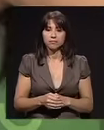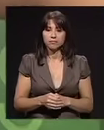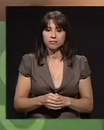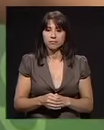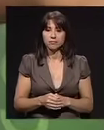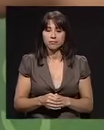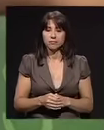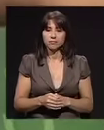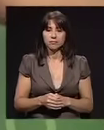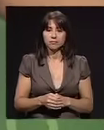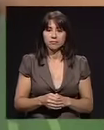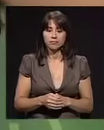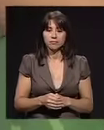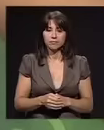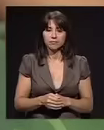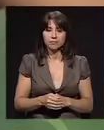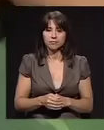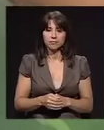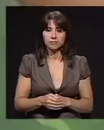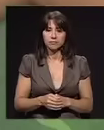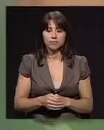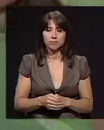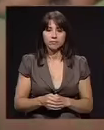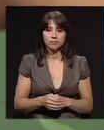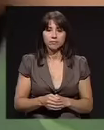Y se quitan las otras dos ligas para retirar.